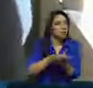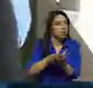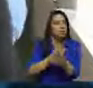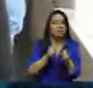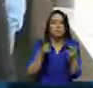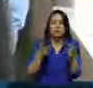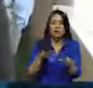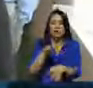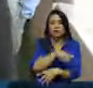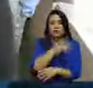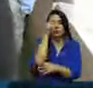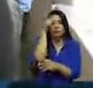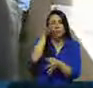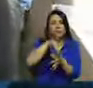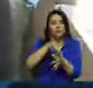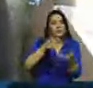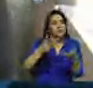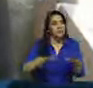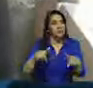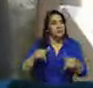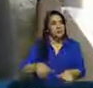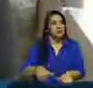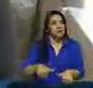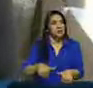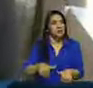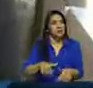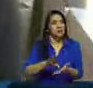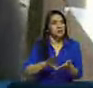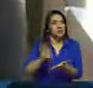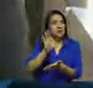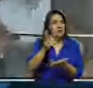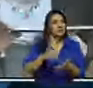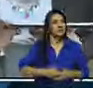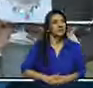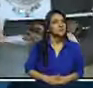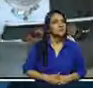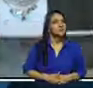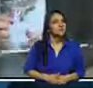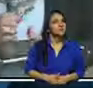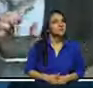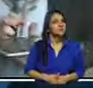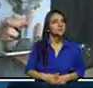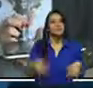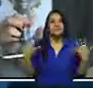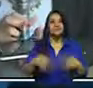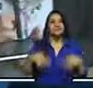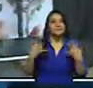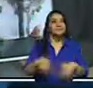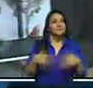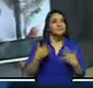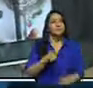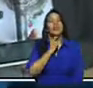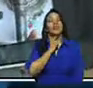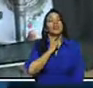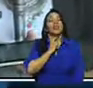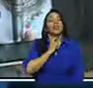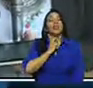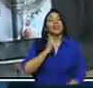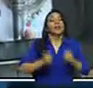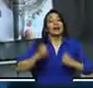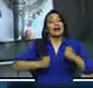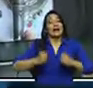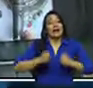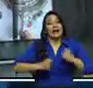su derecho al voto aquí en la unidad educativa. Los Andreita, momentos de los corre-corre, ¿no? Hay que